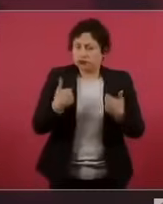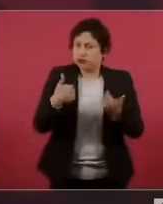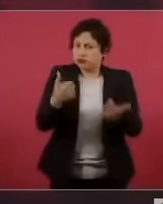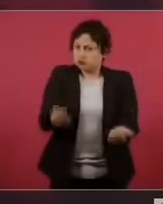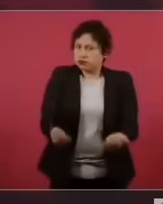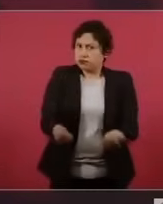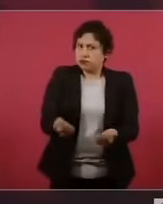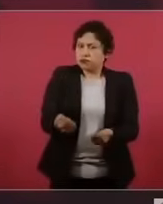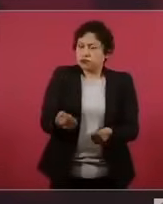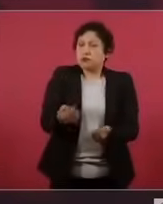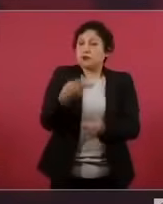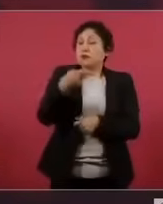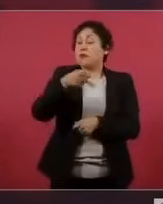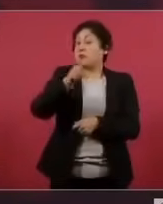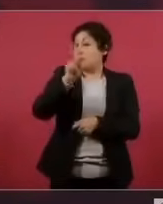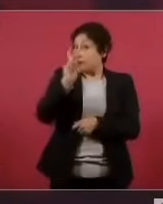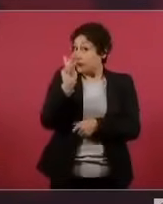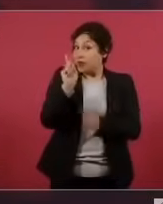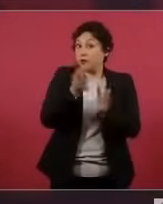crímenes